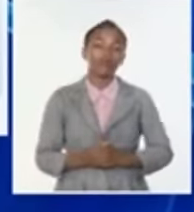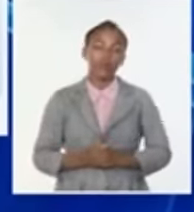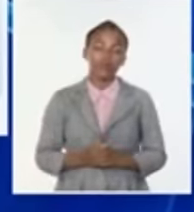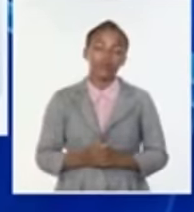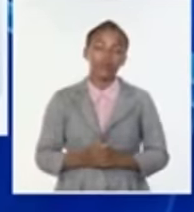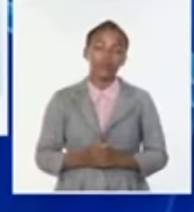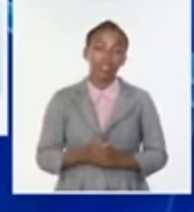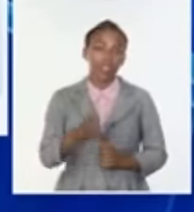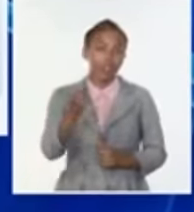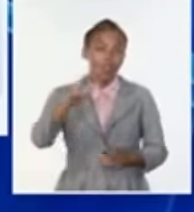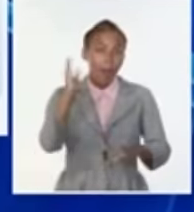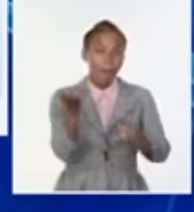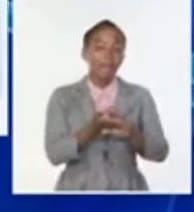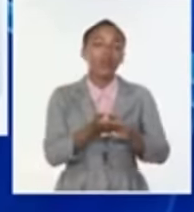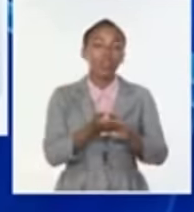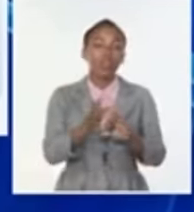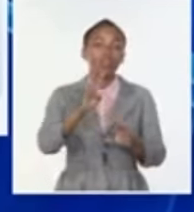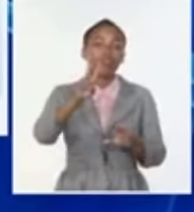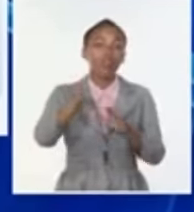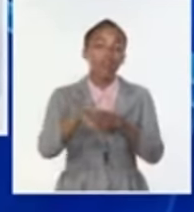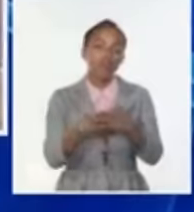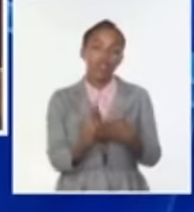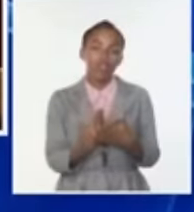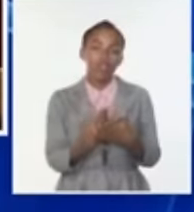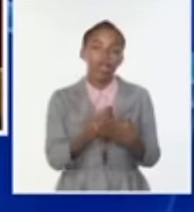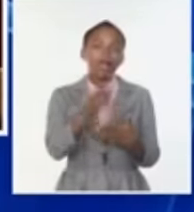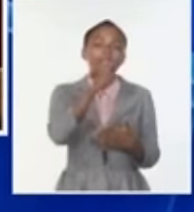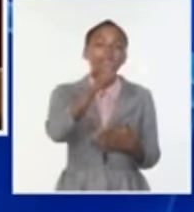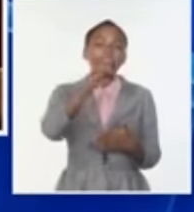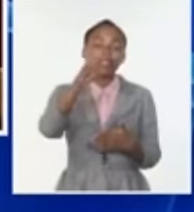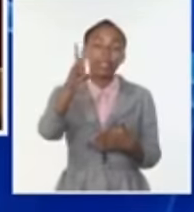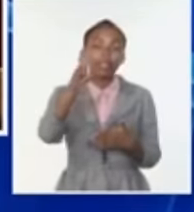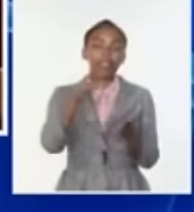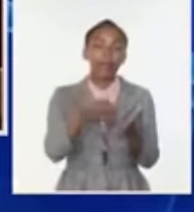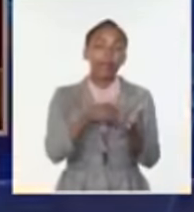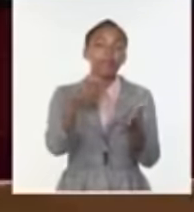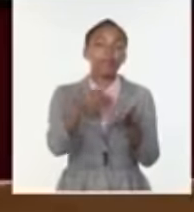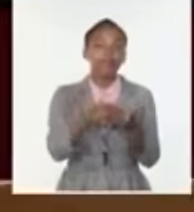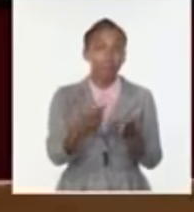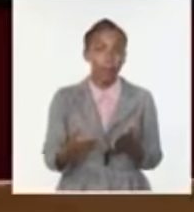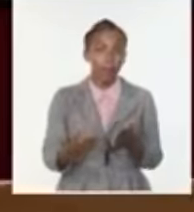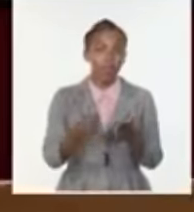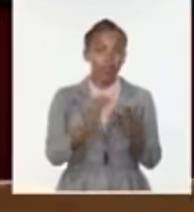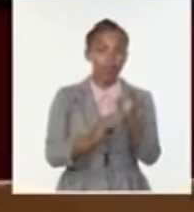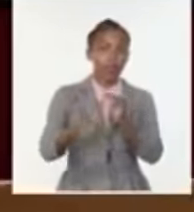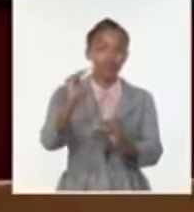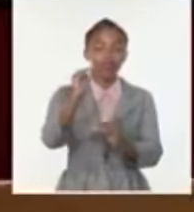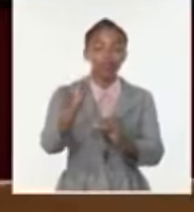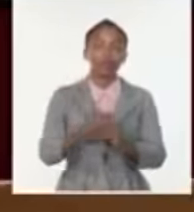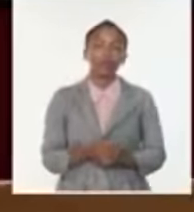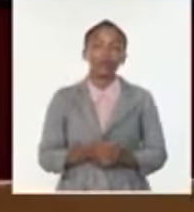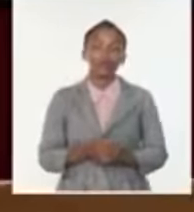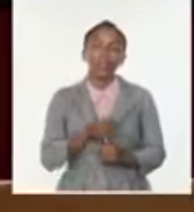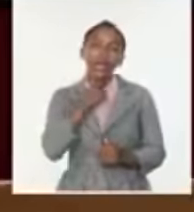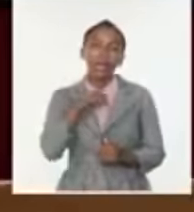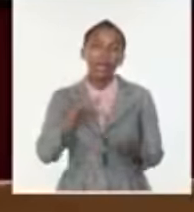Las multas han sido en dos días más de 13 millones de pesos. ¿Cuáles han sido las principales violaciones? Lo